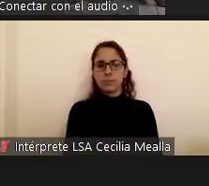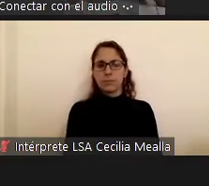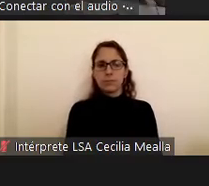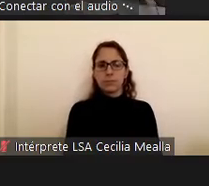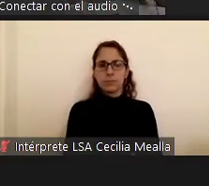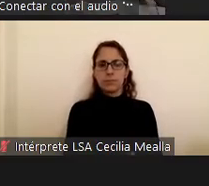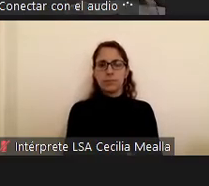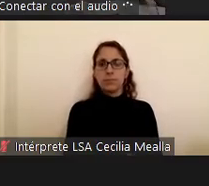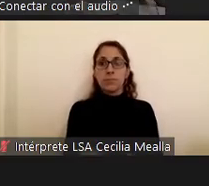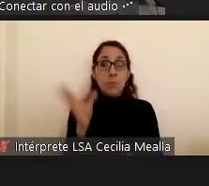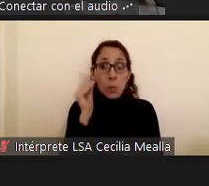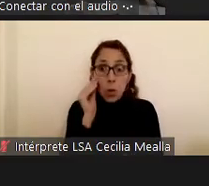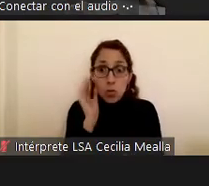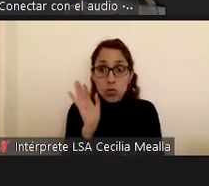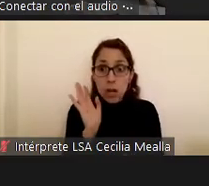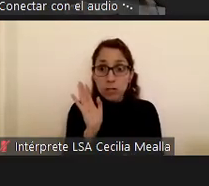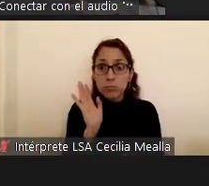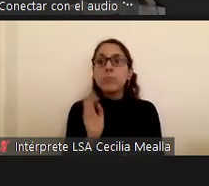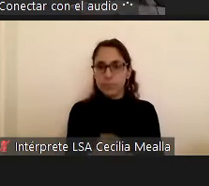¿Me escuchan?